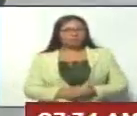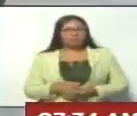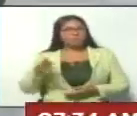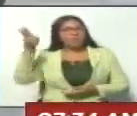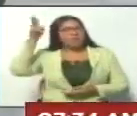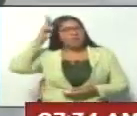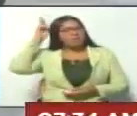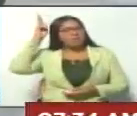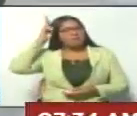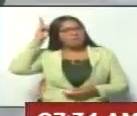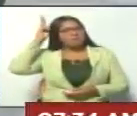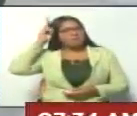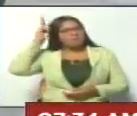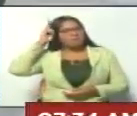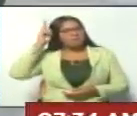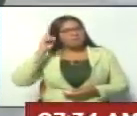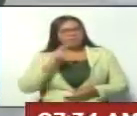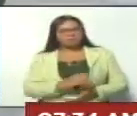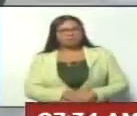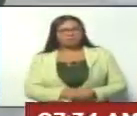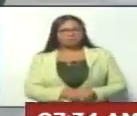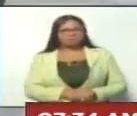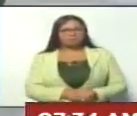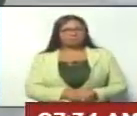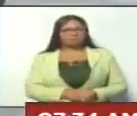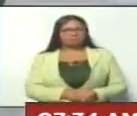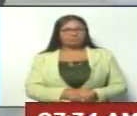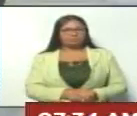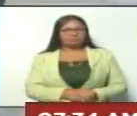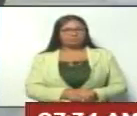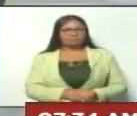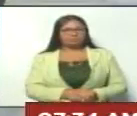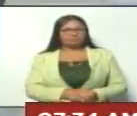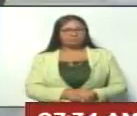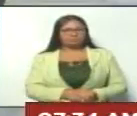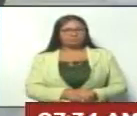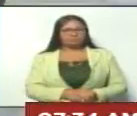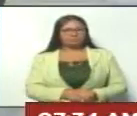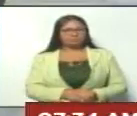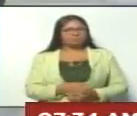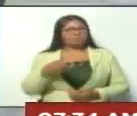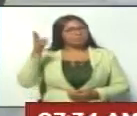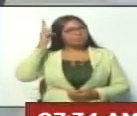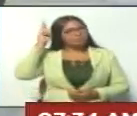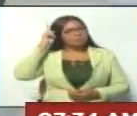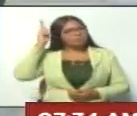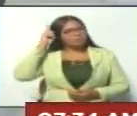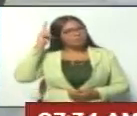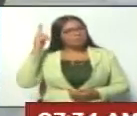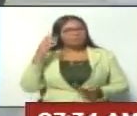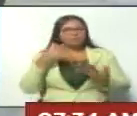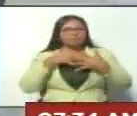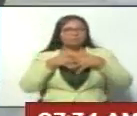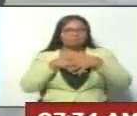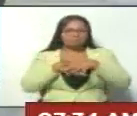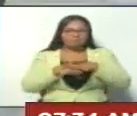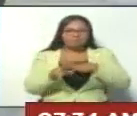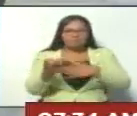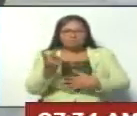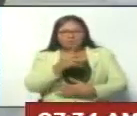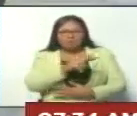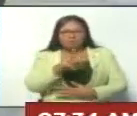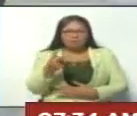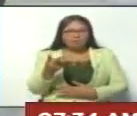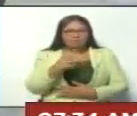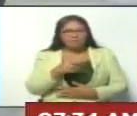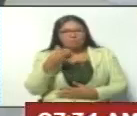Una india... De la... Como una, más que esa, es mestiza. Irajara. Es una,